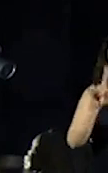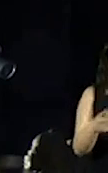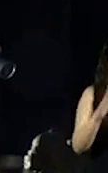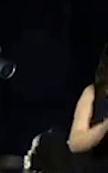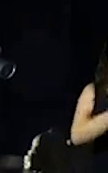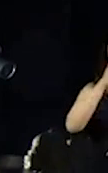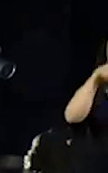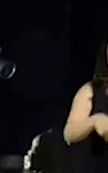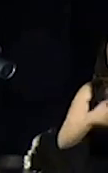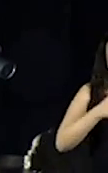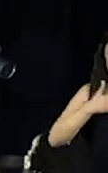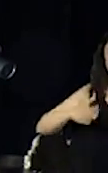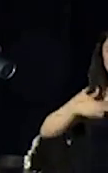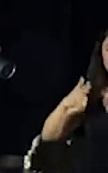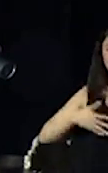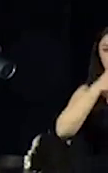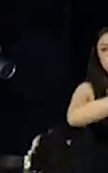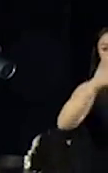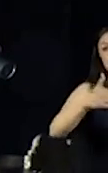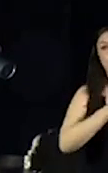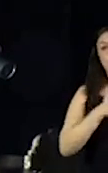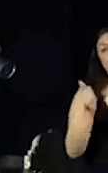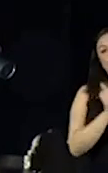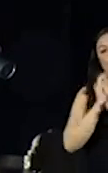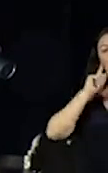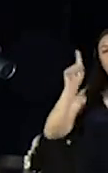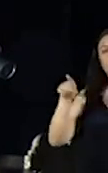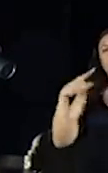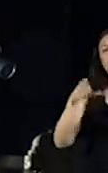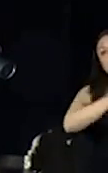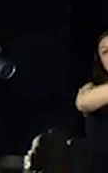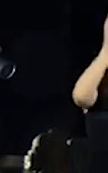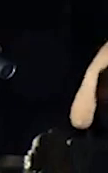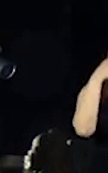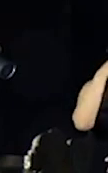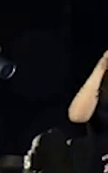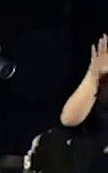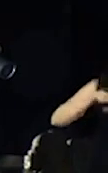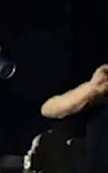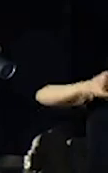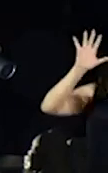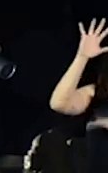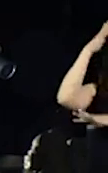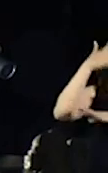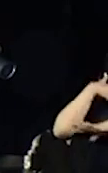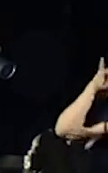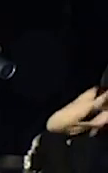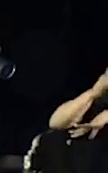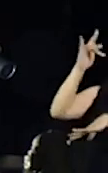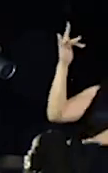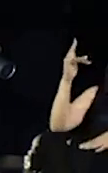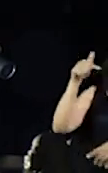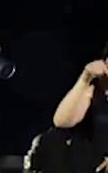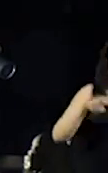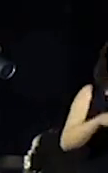se alegran los corazones con la música el cielo se mira más claro y el sol brilla más el